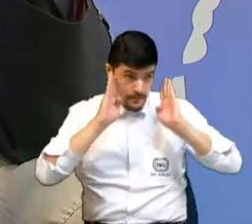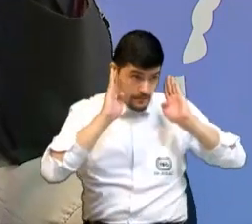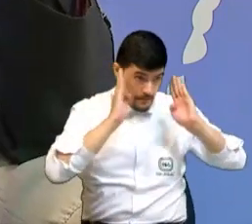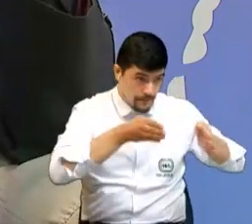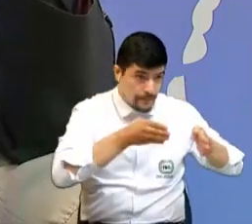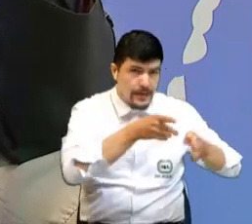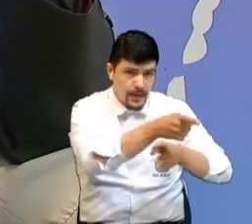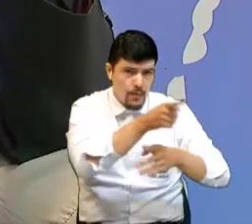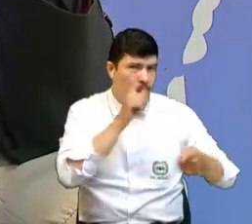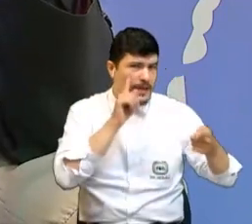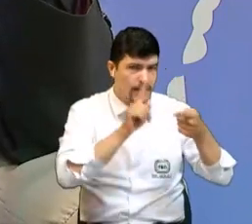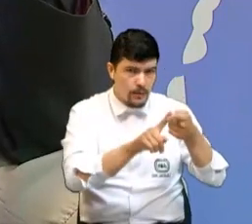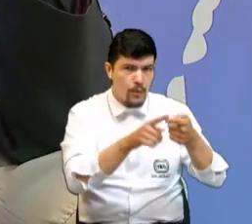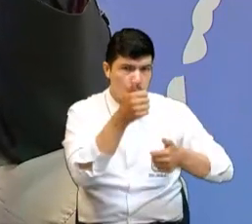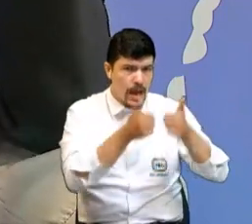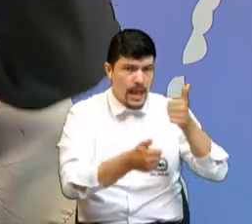incrementar